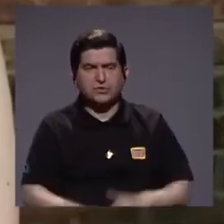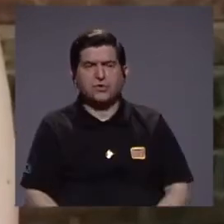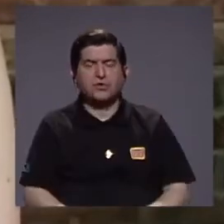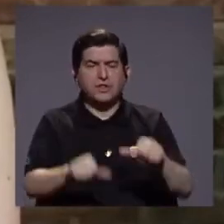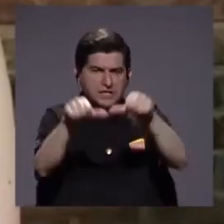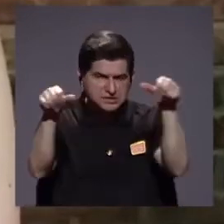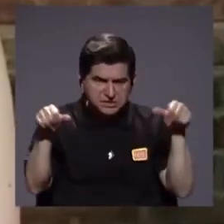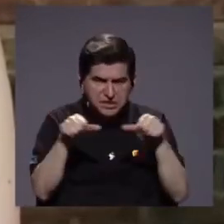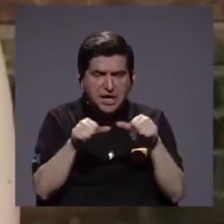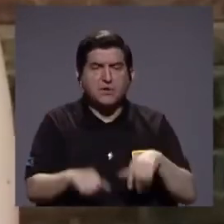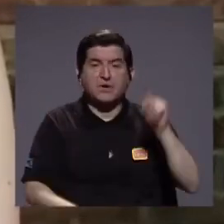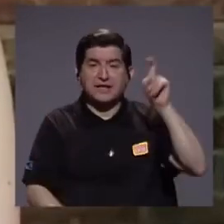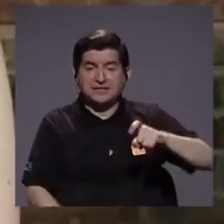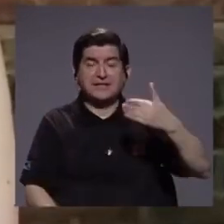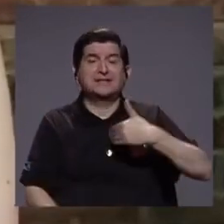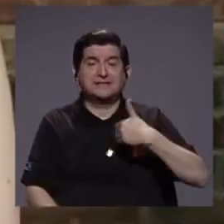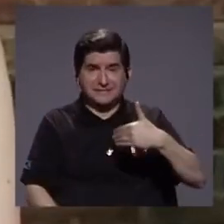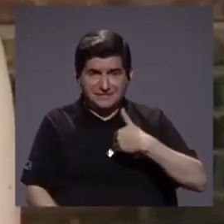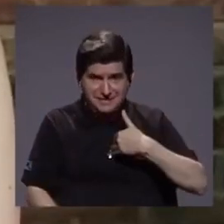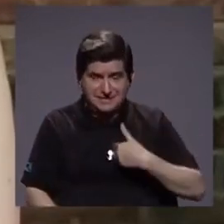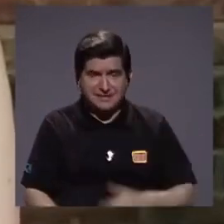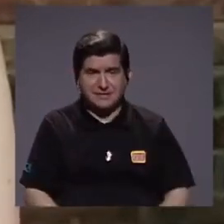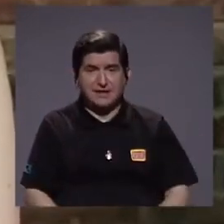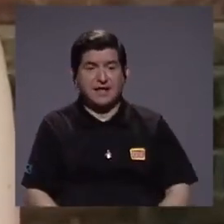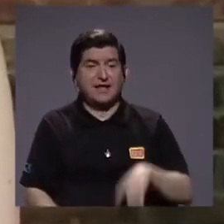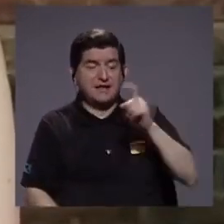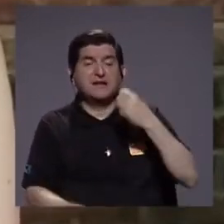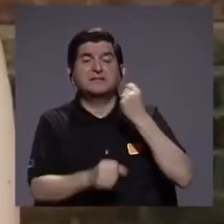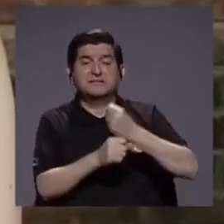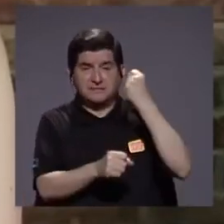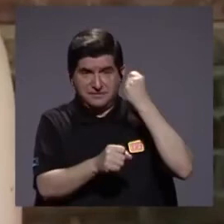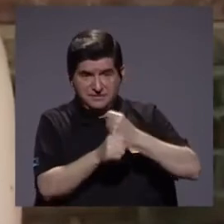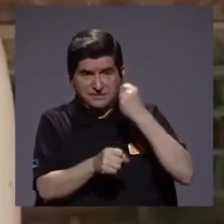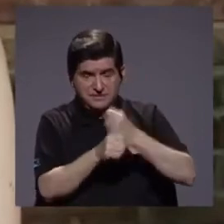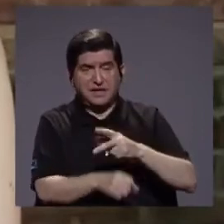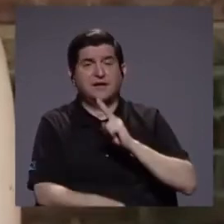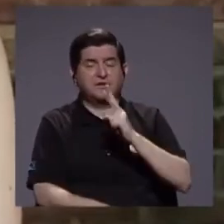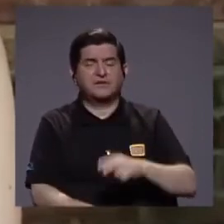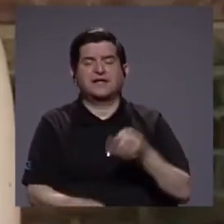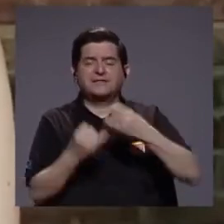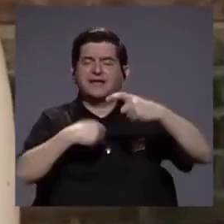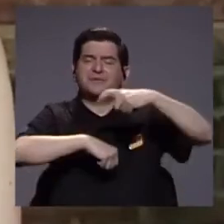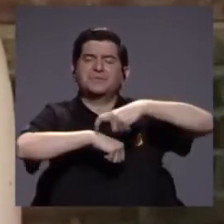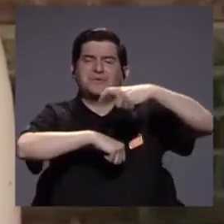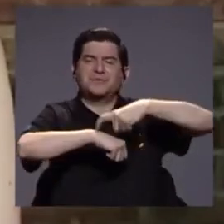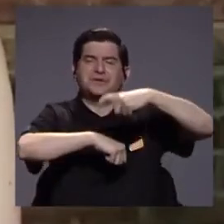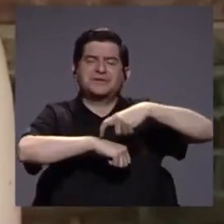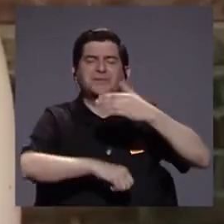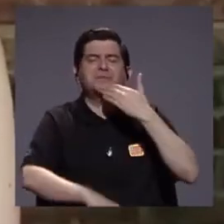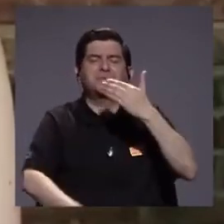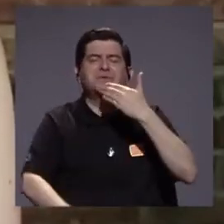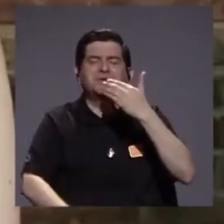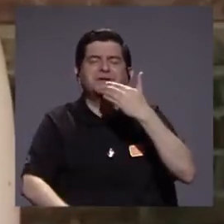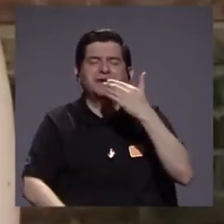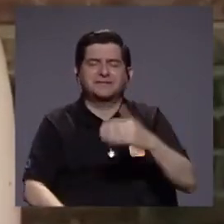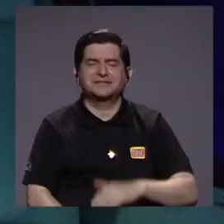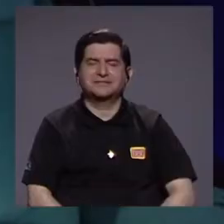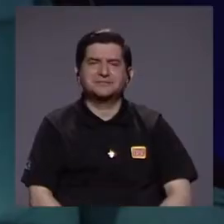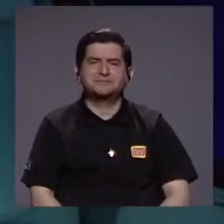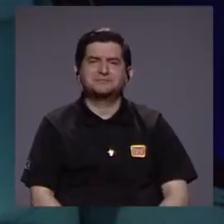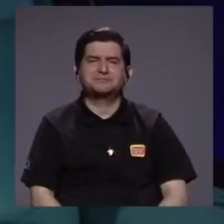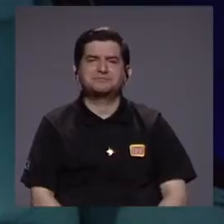aulas y demás y las necesidades que tienen y hay que trabajar de verdad. Finalizo como el tiempo. Muchas gracias. Universidad de Costa